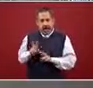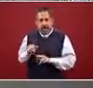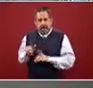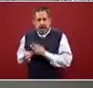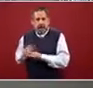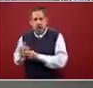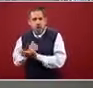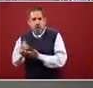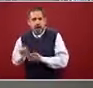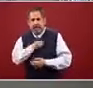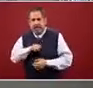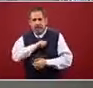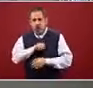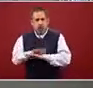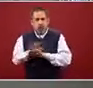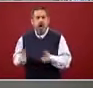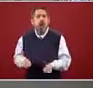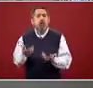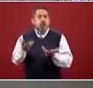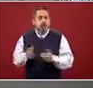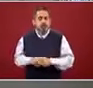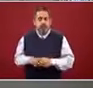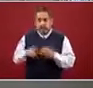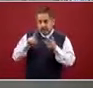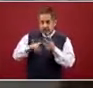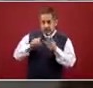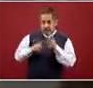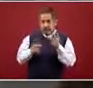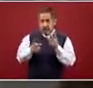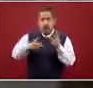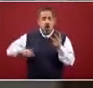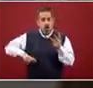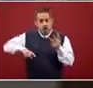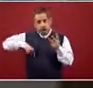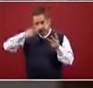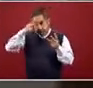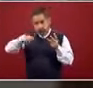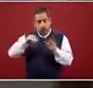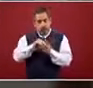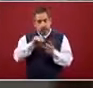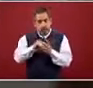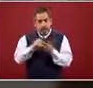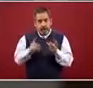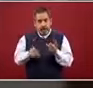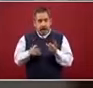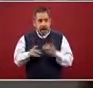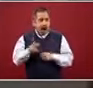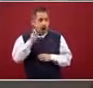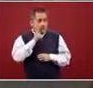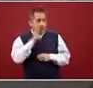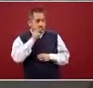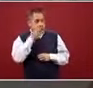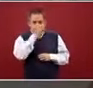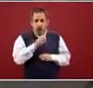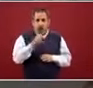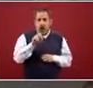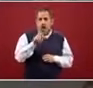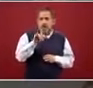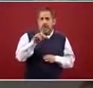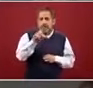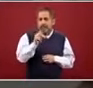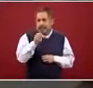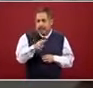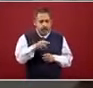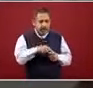Y la 3 es, ¿es viable que el gobierno mexicano siga aplicando las pruebas de COVID-19?